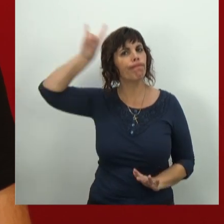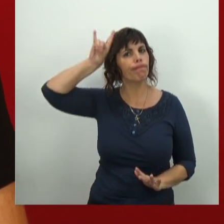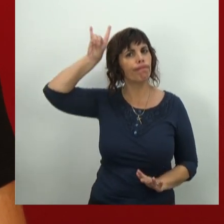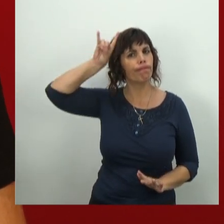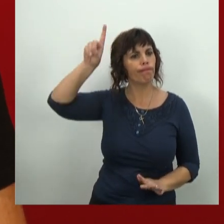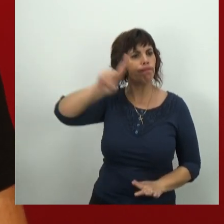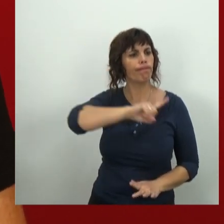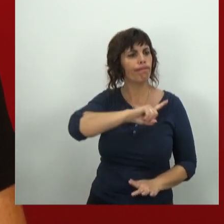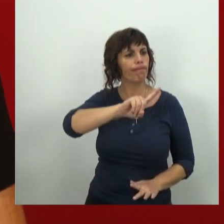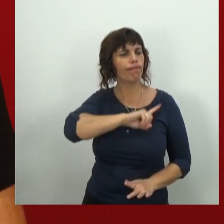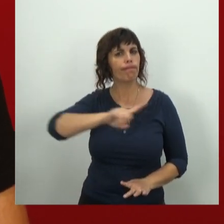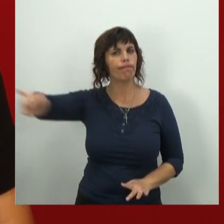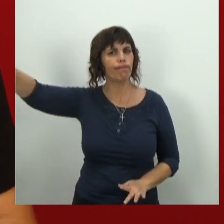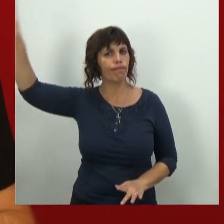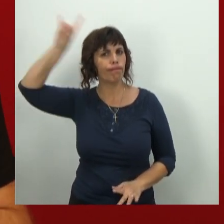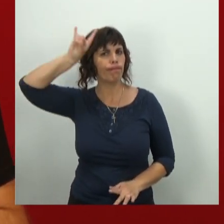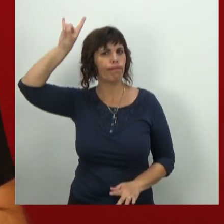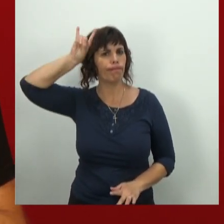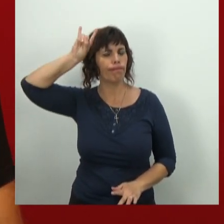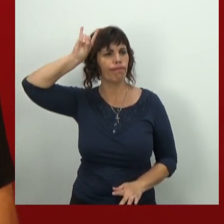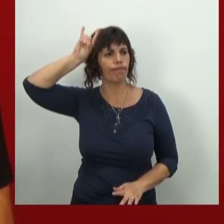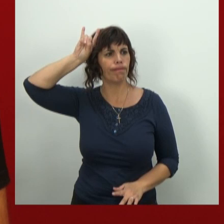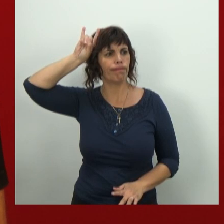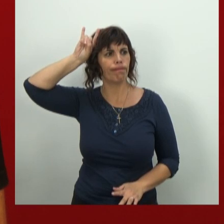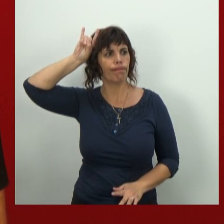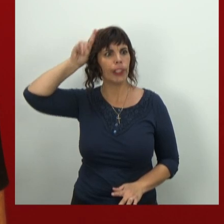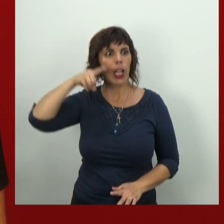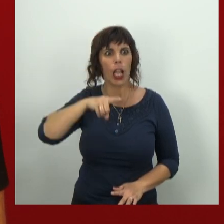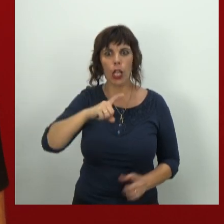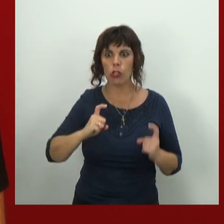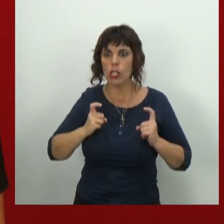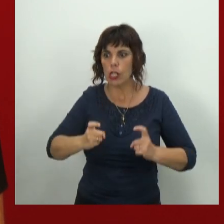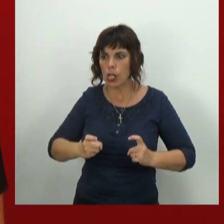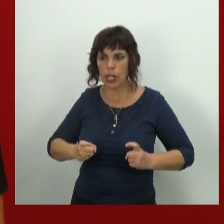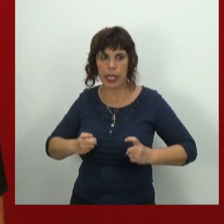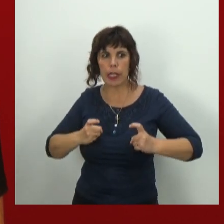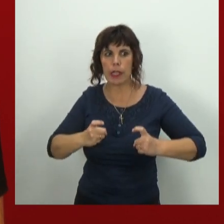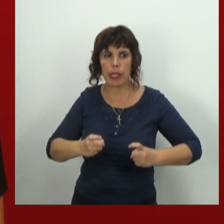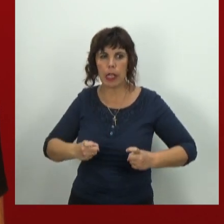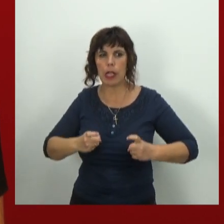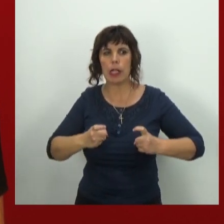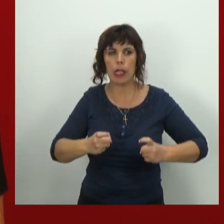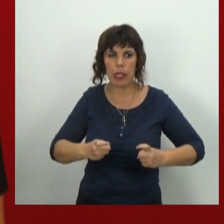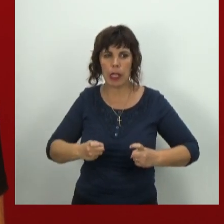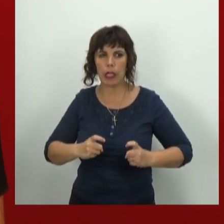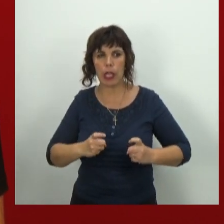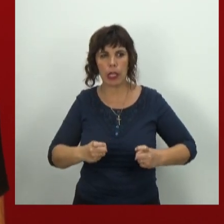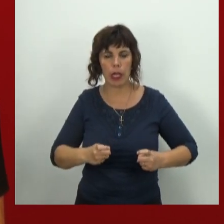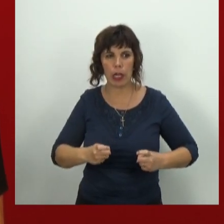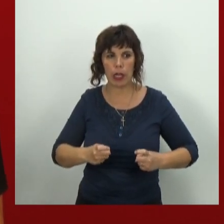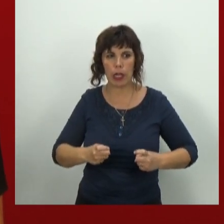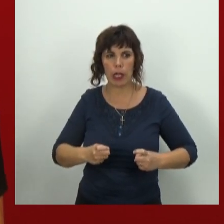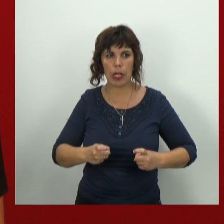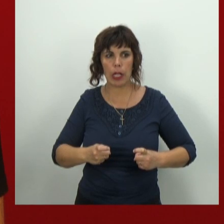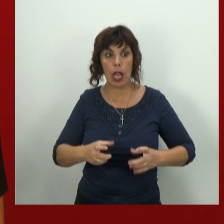y los demonios tienen tanto interés que no se enseñe, no